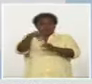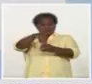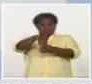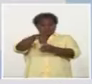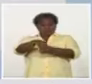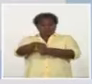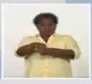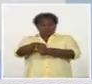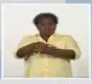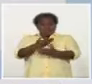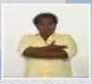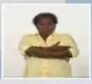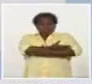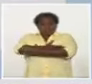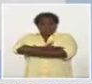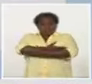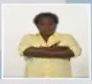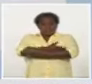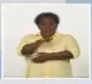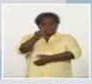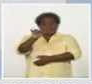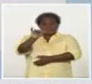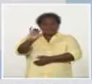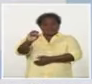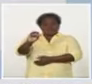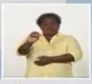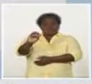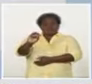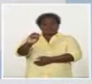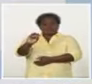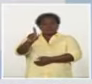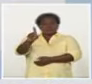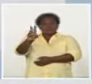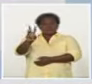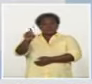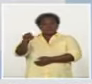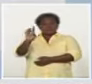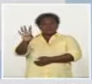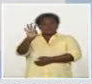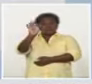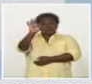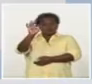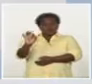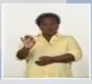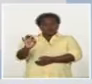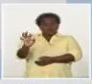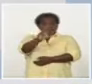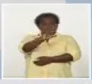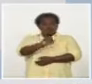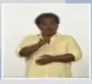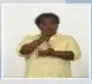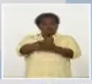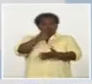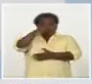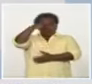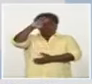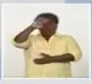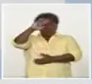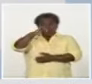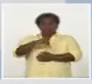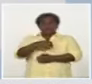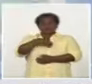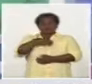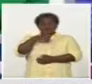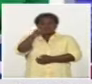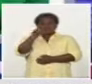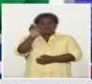160 en el día de ayer. El 13,4% de todos los diagnosticados en Cuba tuvieron 18 años